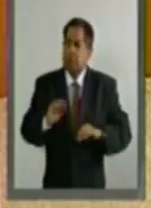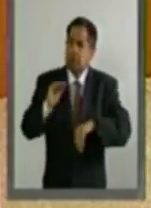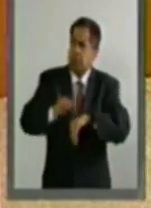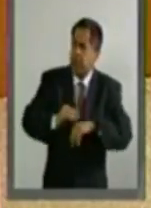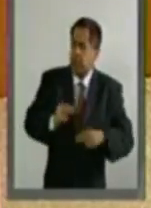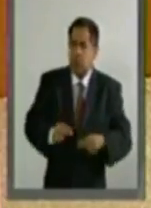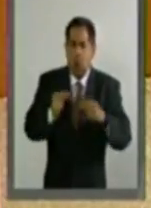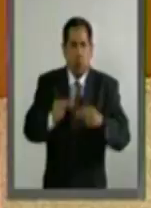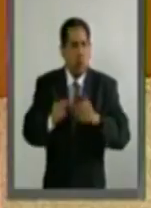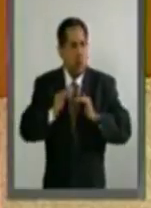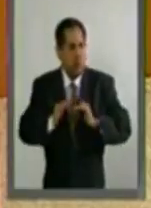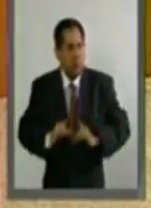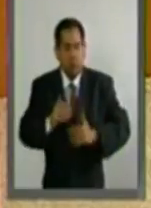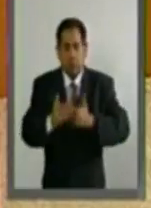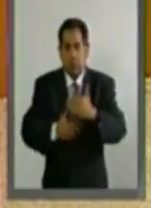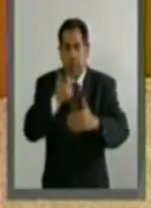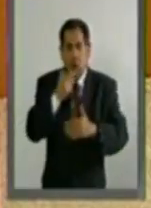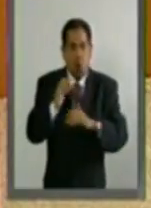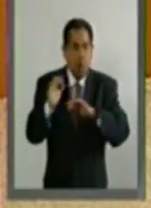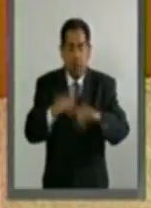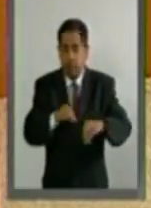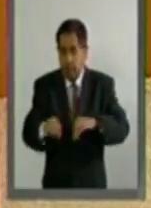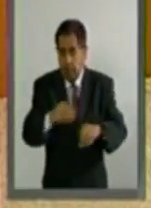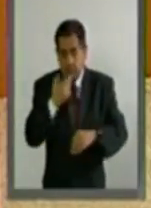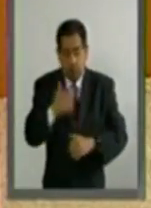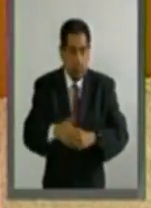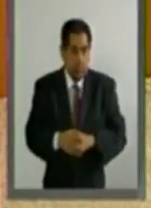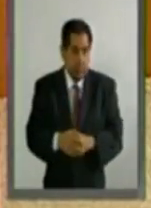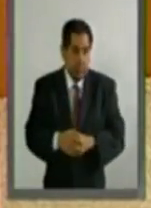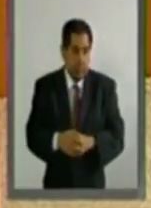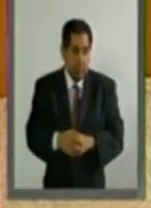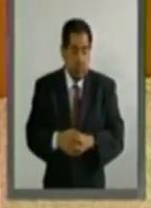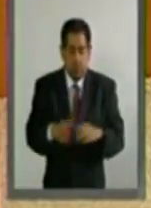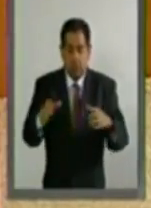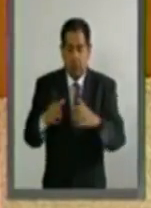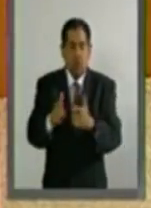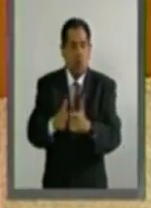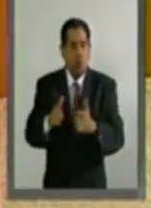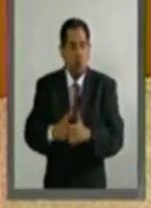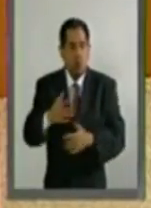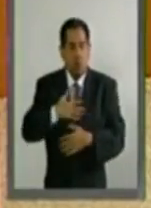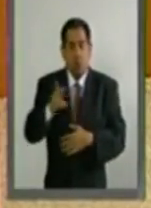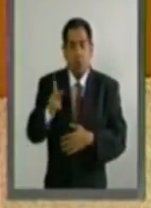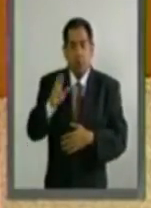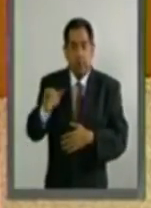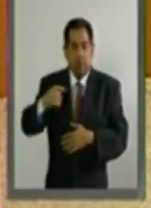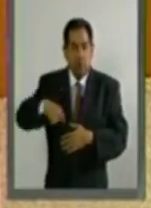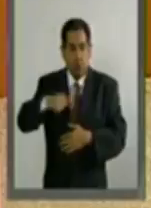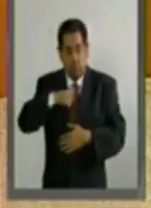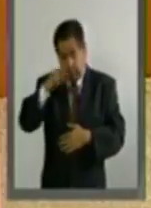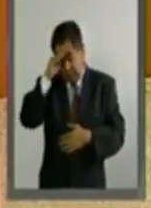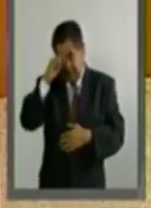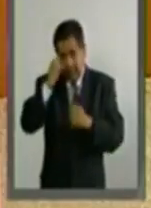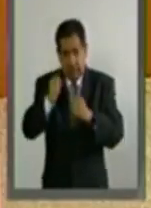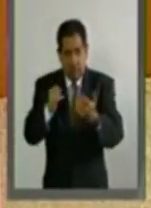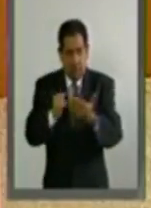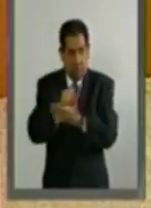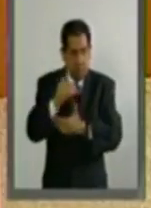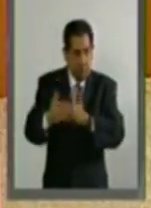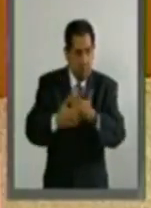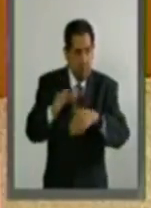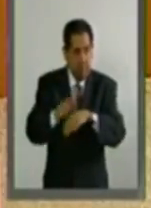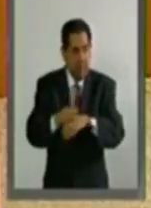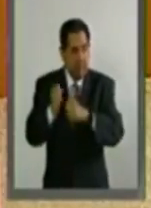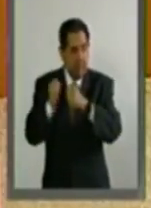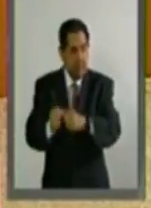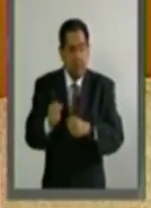redunda en más y mejores empleos. En el Grupo Parlamentario del PRI estamos a favor de consolidar las actuales